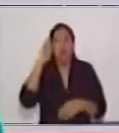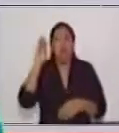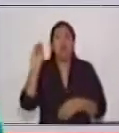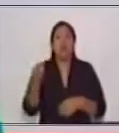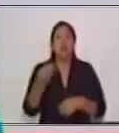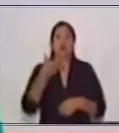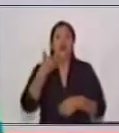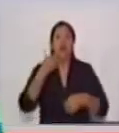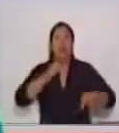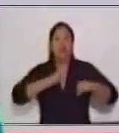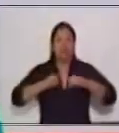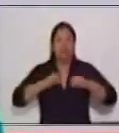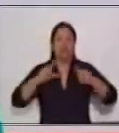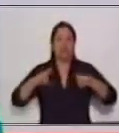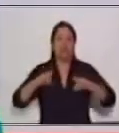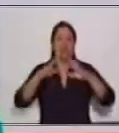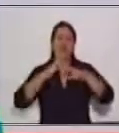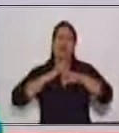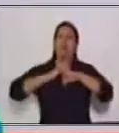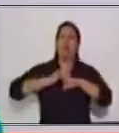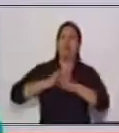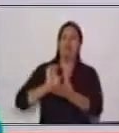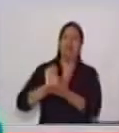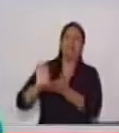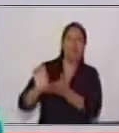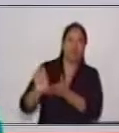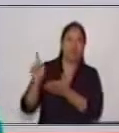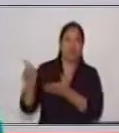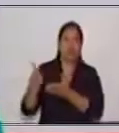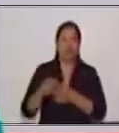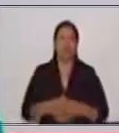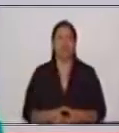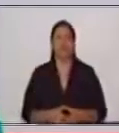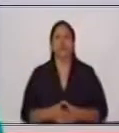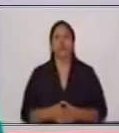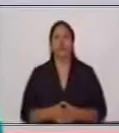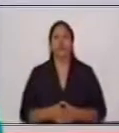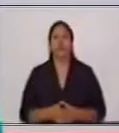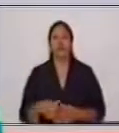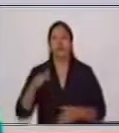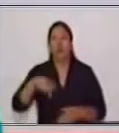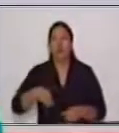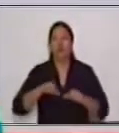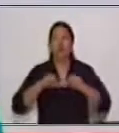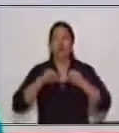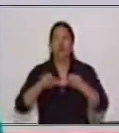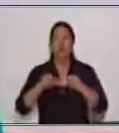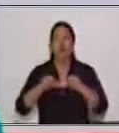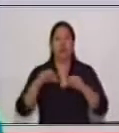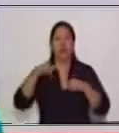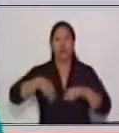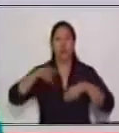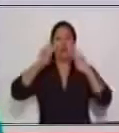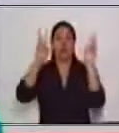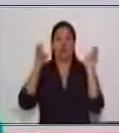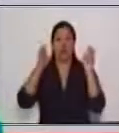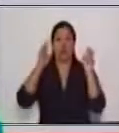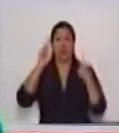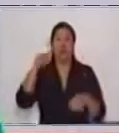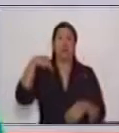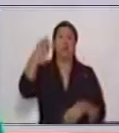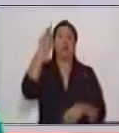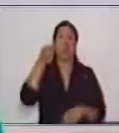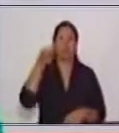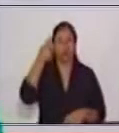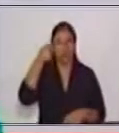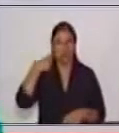evitar este fenómeno. La continuación de este tema será en nuestra siguiente sesión.